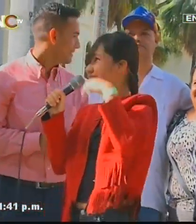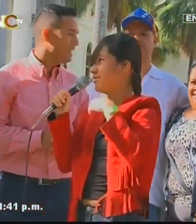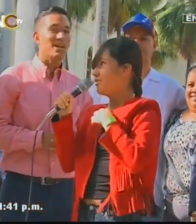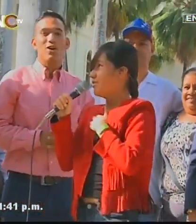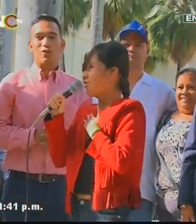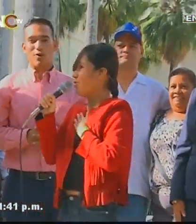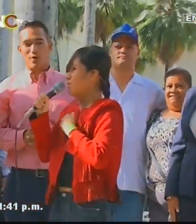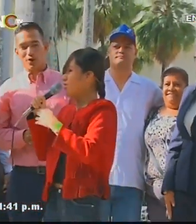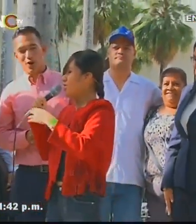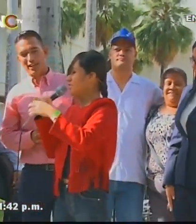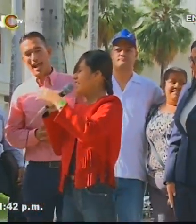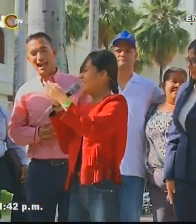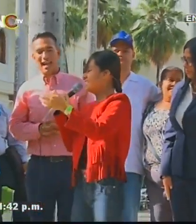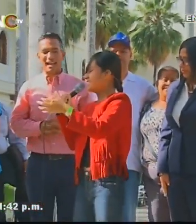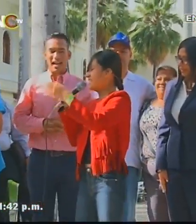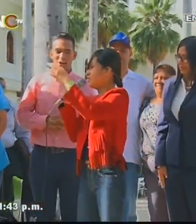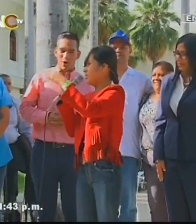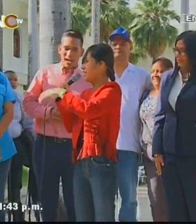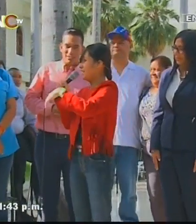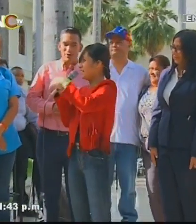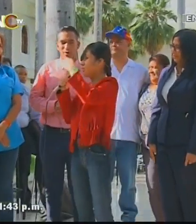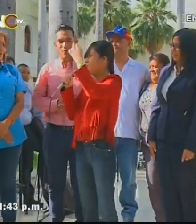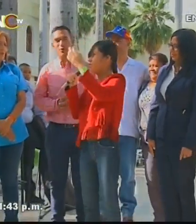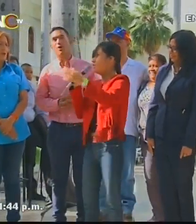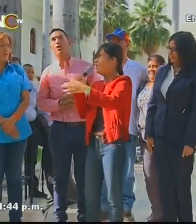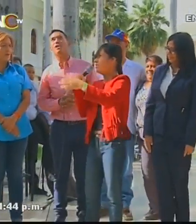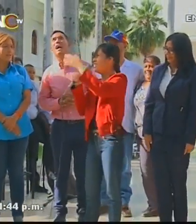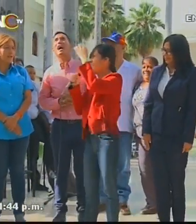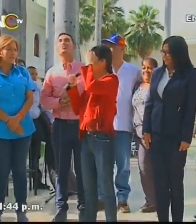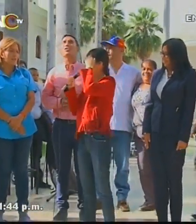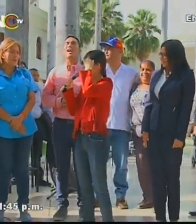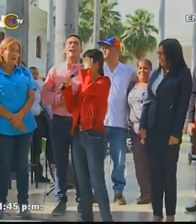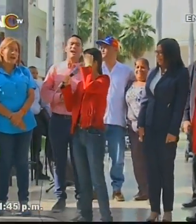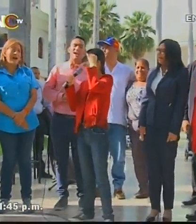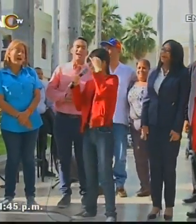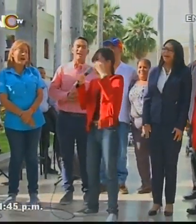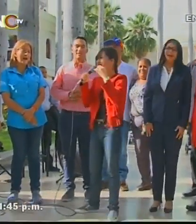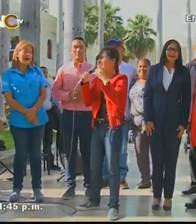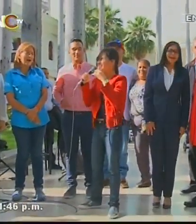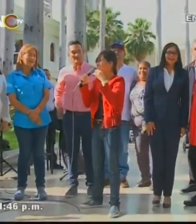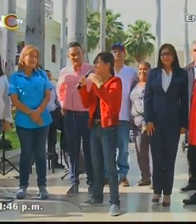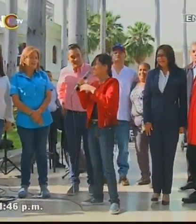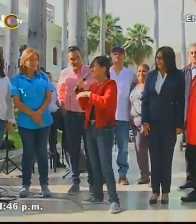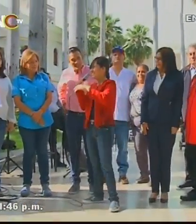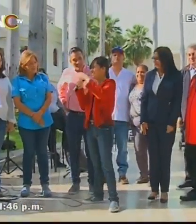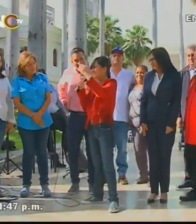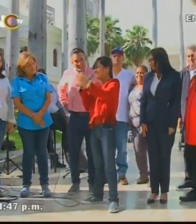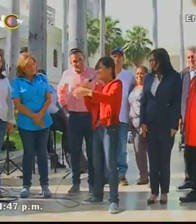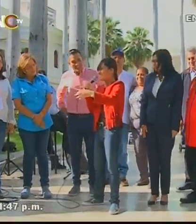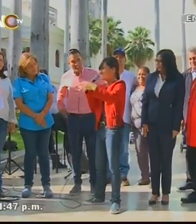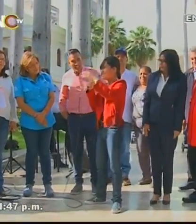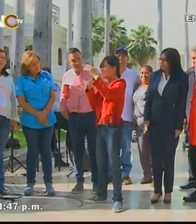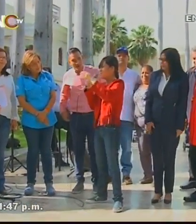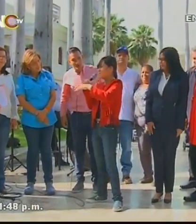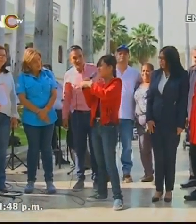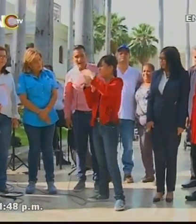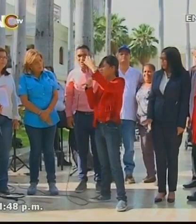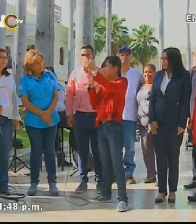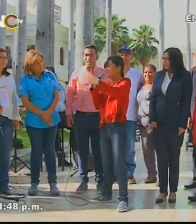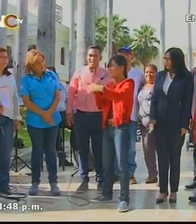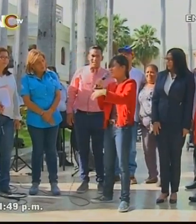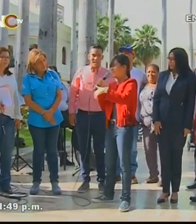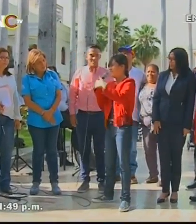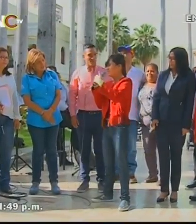que cómo no quieres que llore, cómo no voy a llorar. Si el amor que